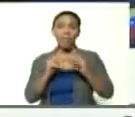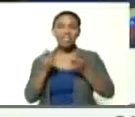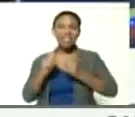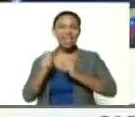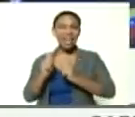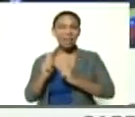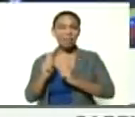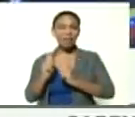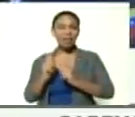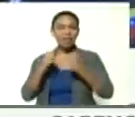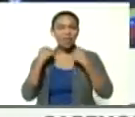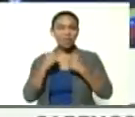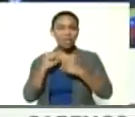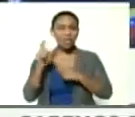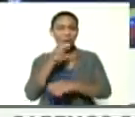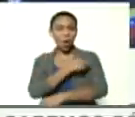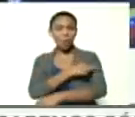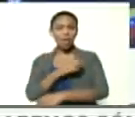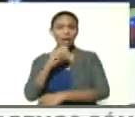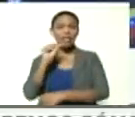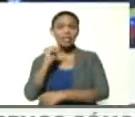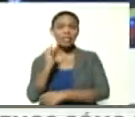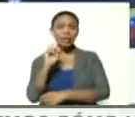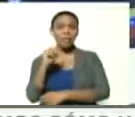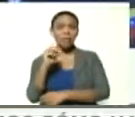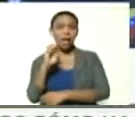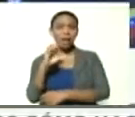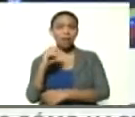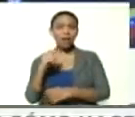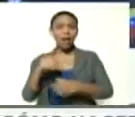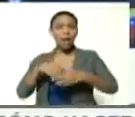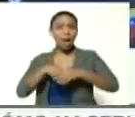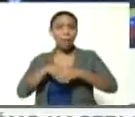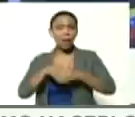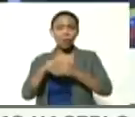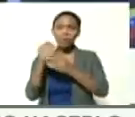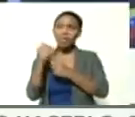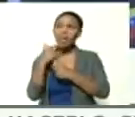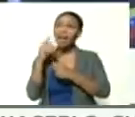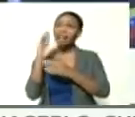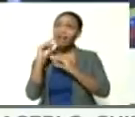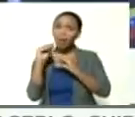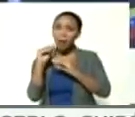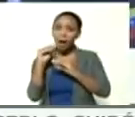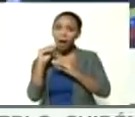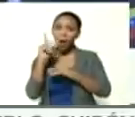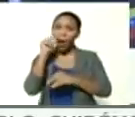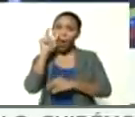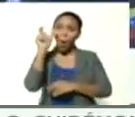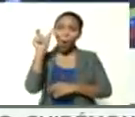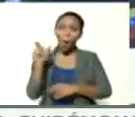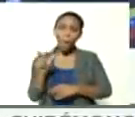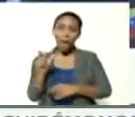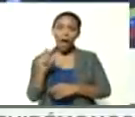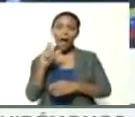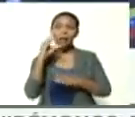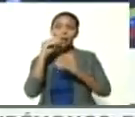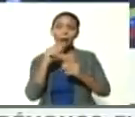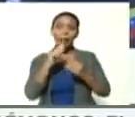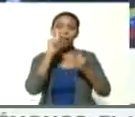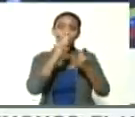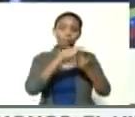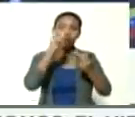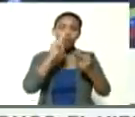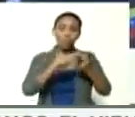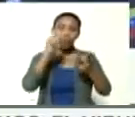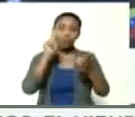intensiva del Hospital CIMEC, Hugo Chávez le tomaba de la mano a uno y le decía: hay que hablar con Juan Manuel Santos, hay que hablar con Timochenko,